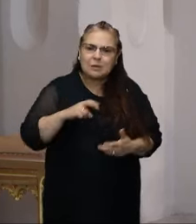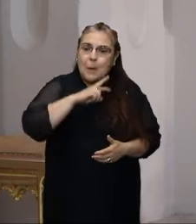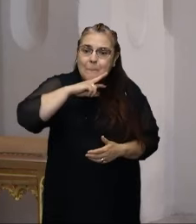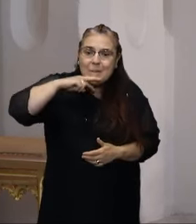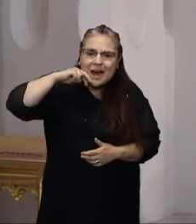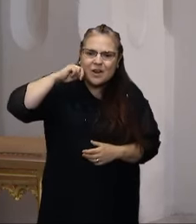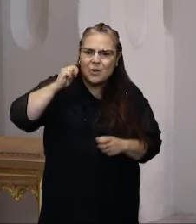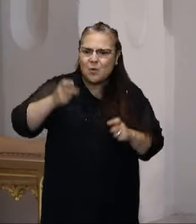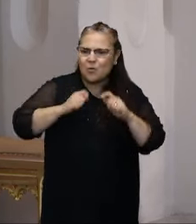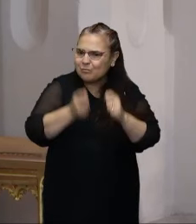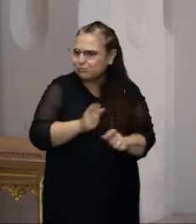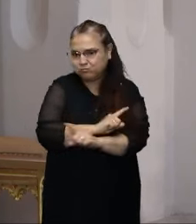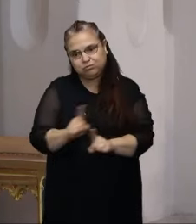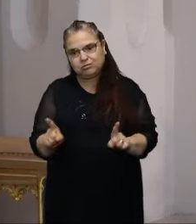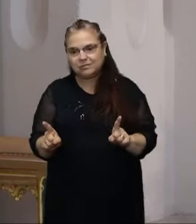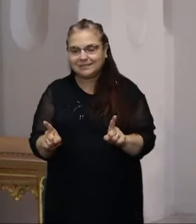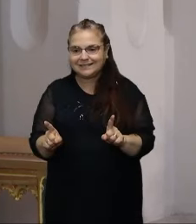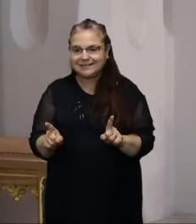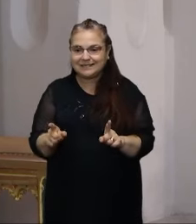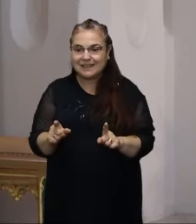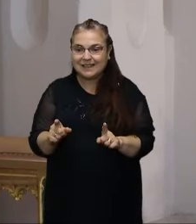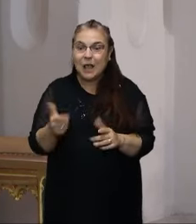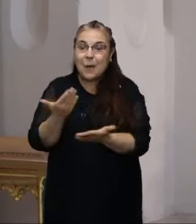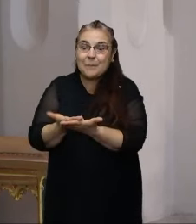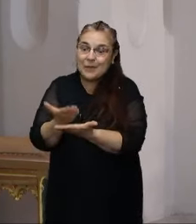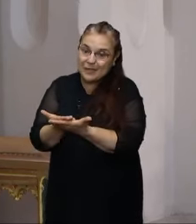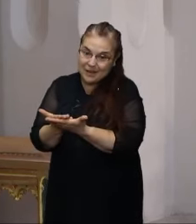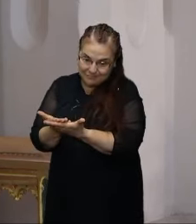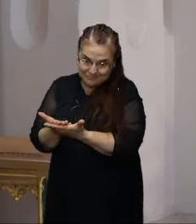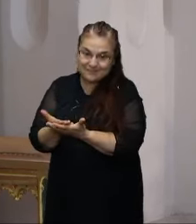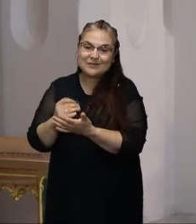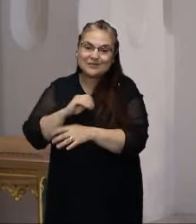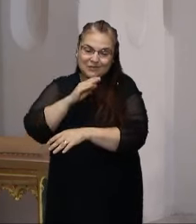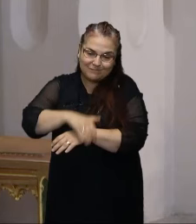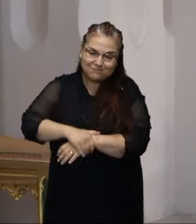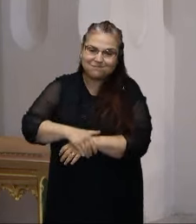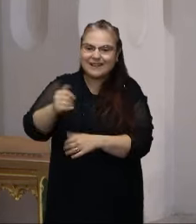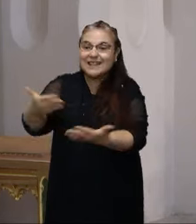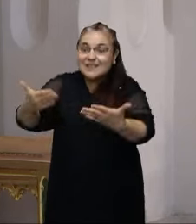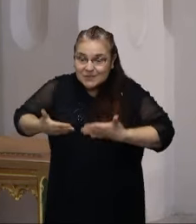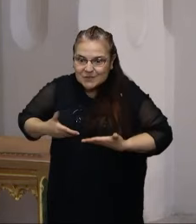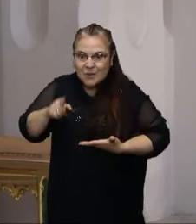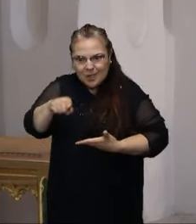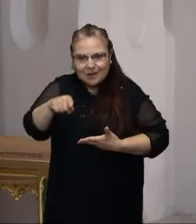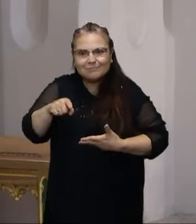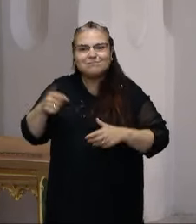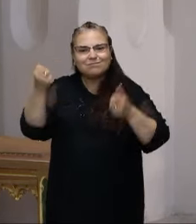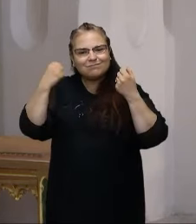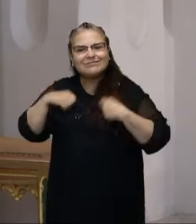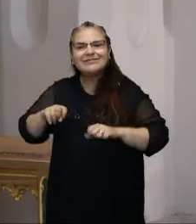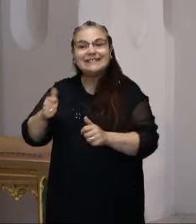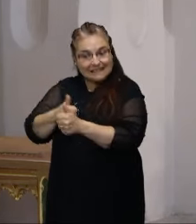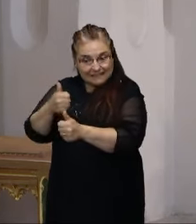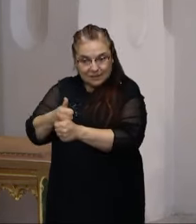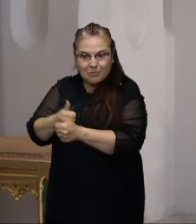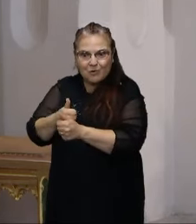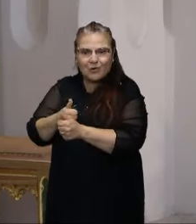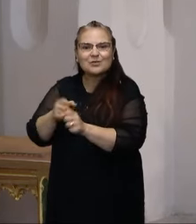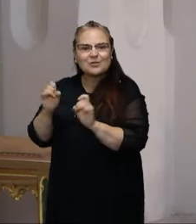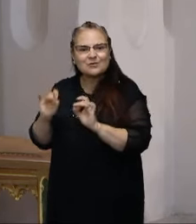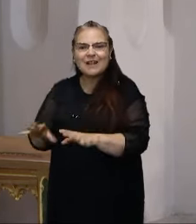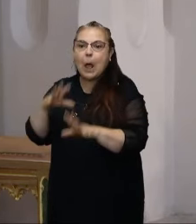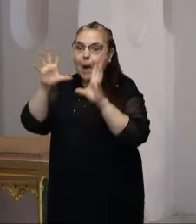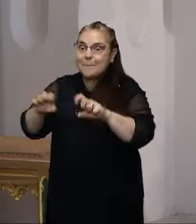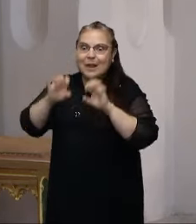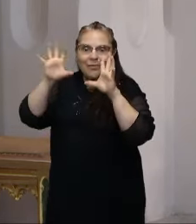valor. Pidamos pues humildemente al Señor hoy que nos ayude a estar en esa actitud de discípulos que tienen que